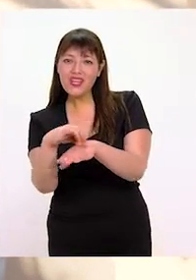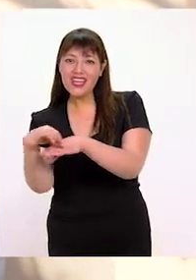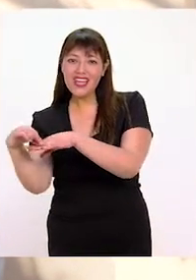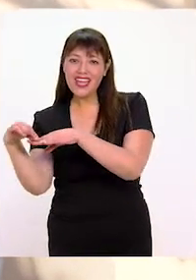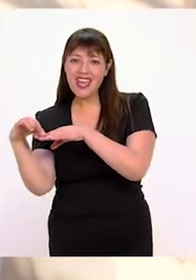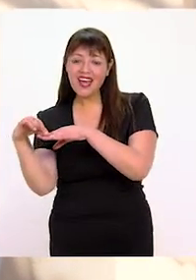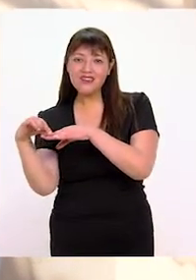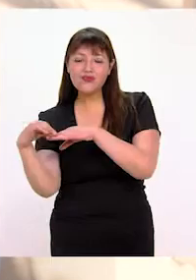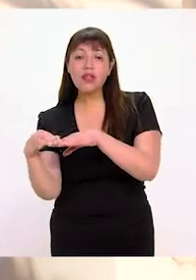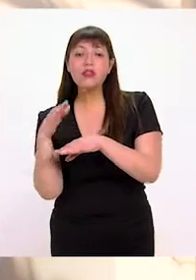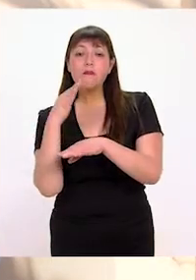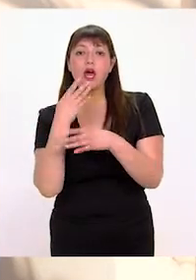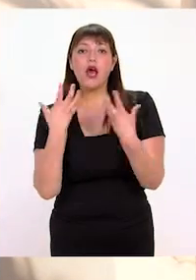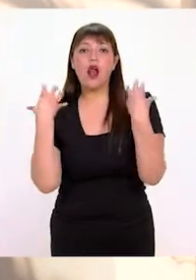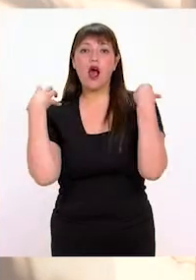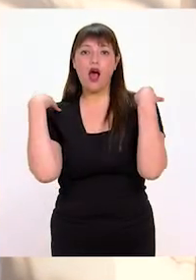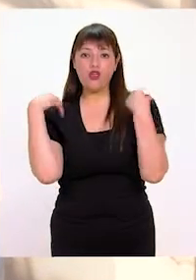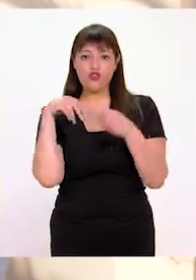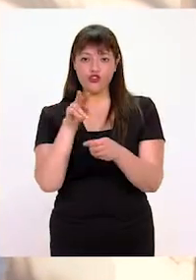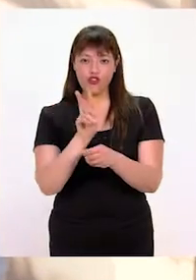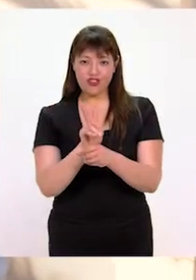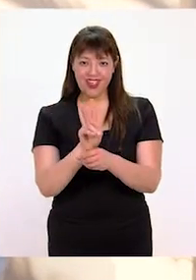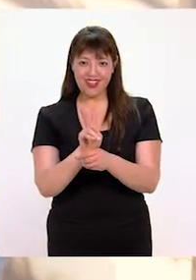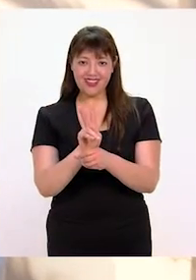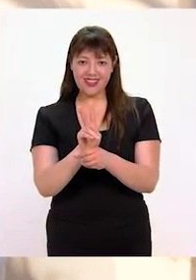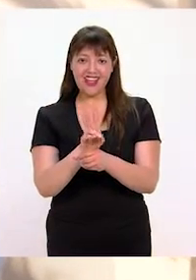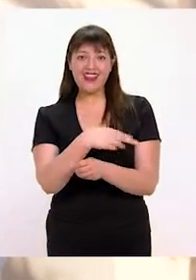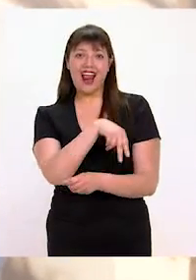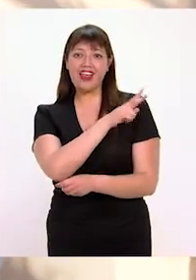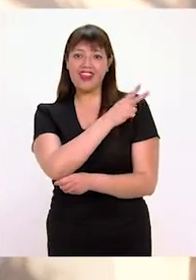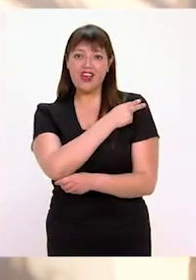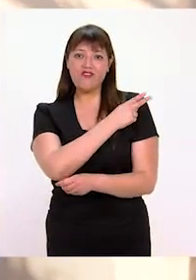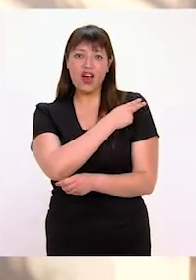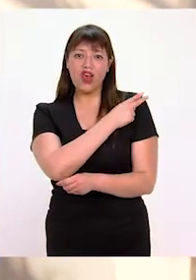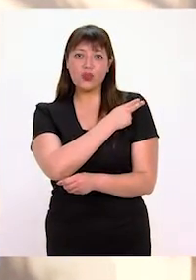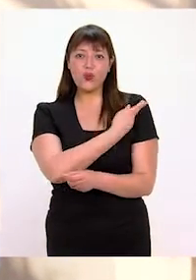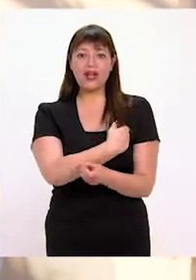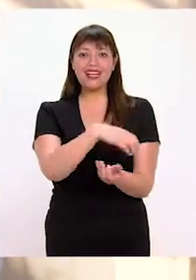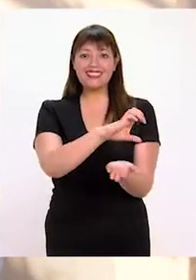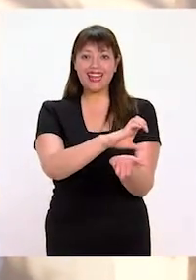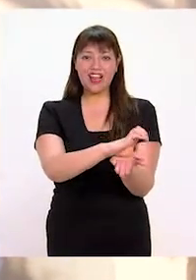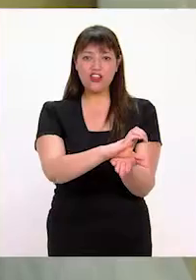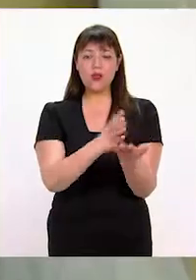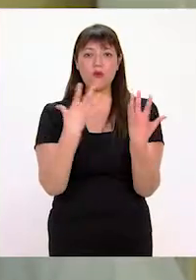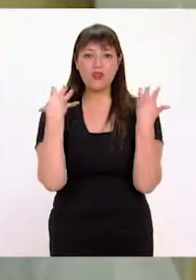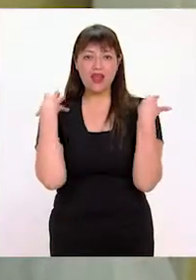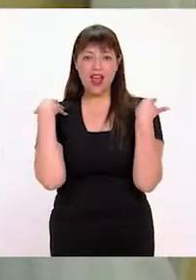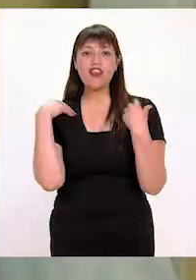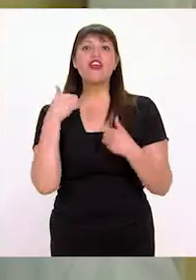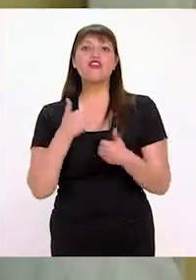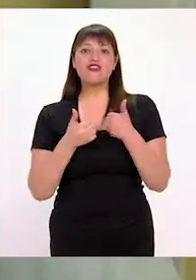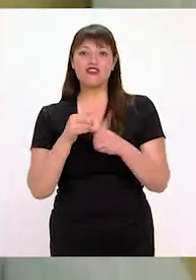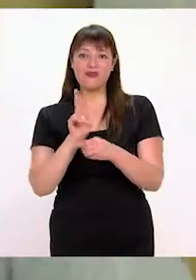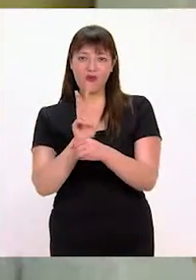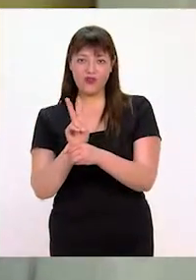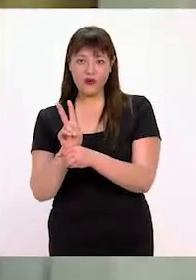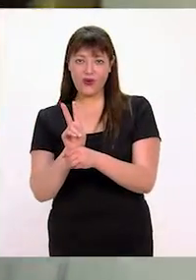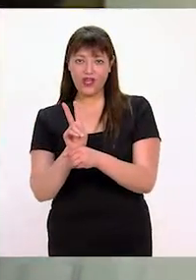de la docencia en el instituto a través de la jefatura del Centro de Responsabilidad de Docencia. Estoy en el